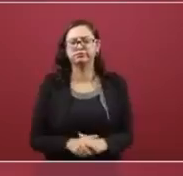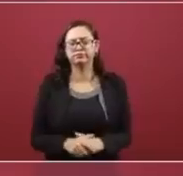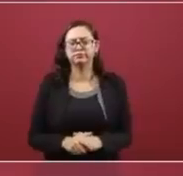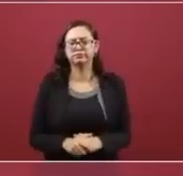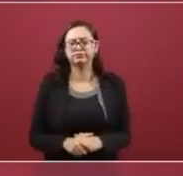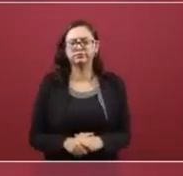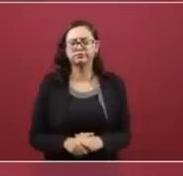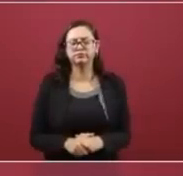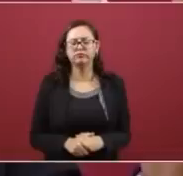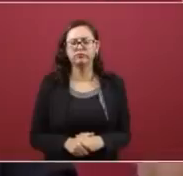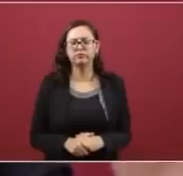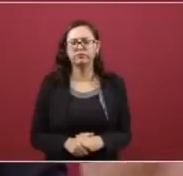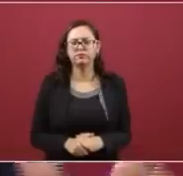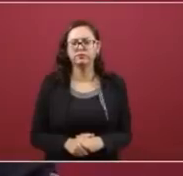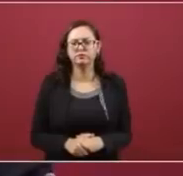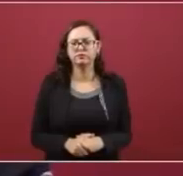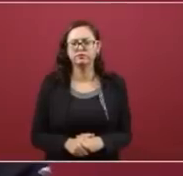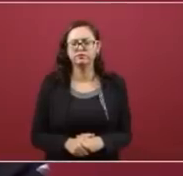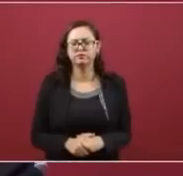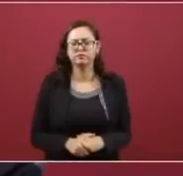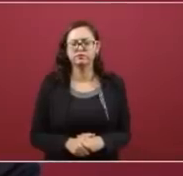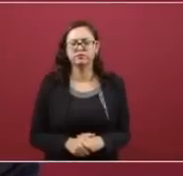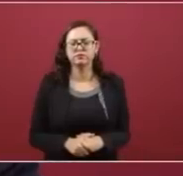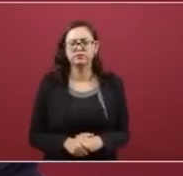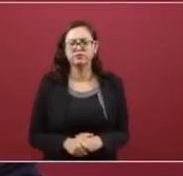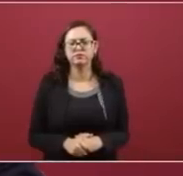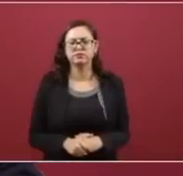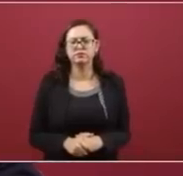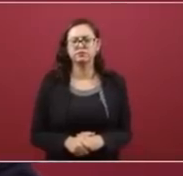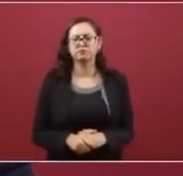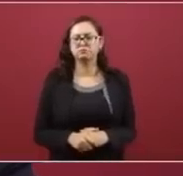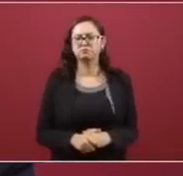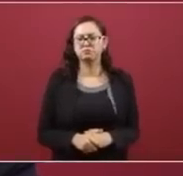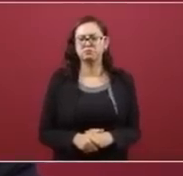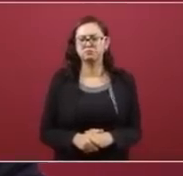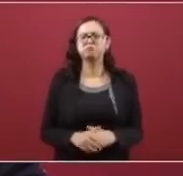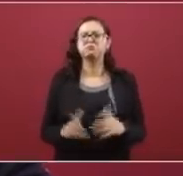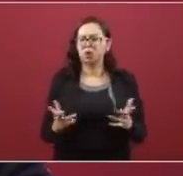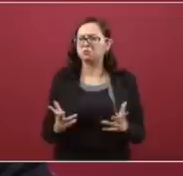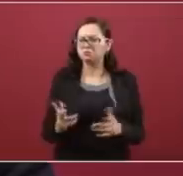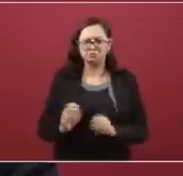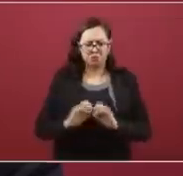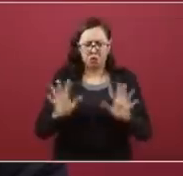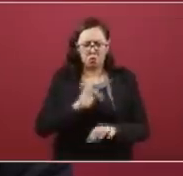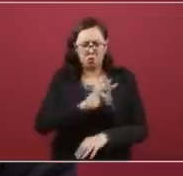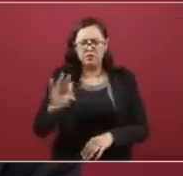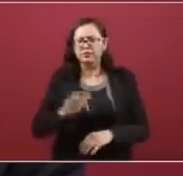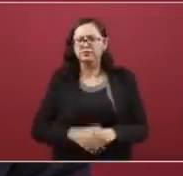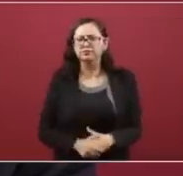eh va a existir esa posibilidad.